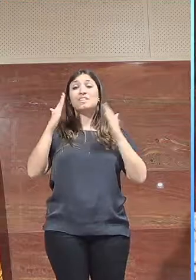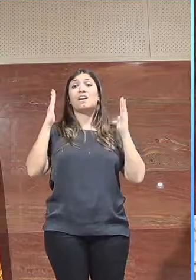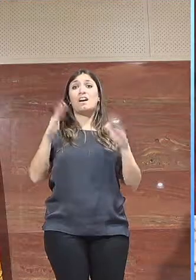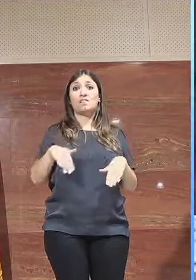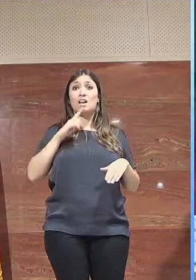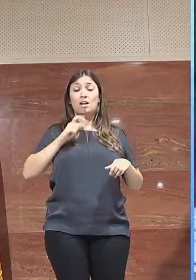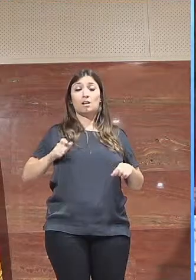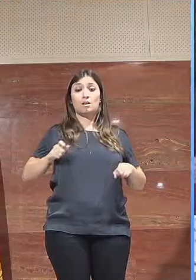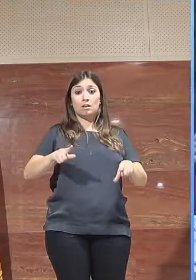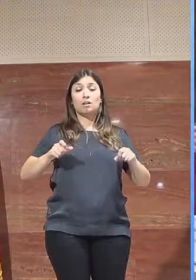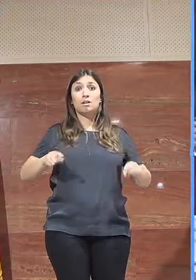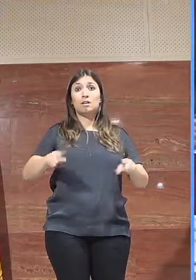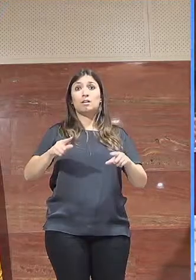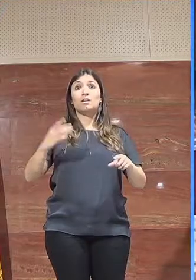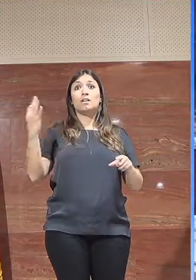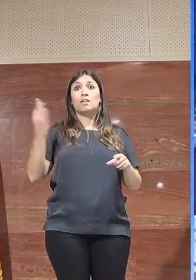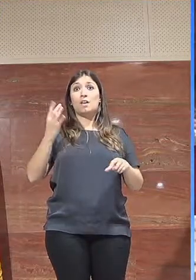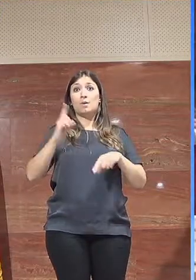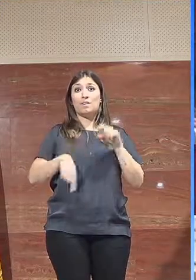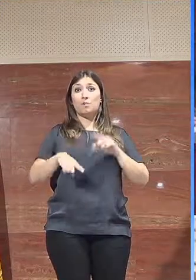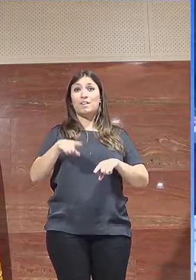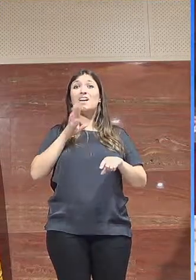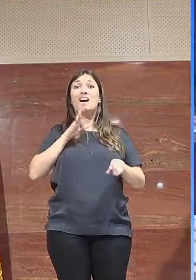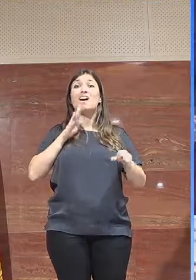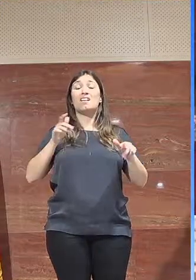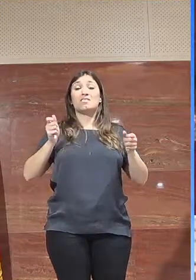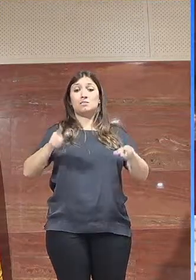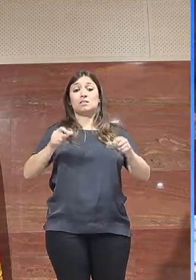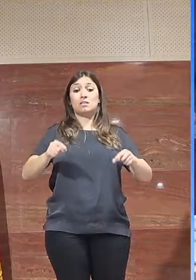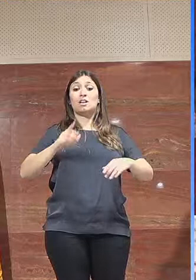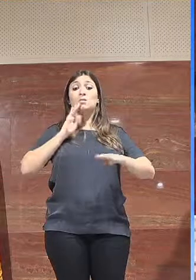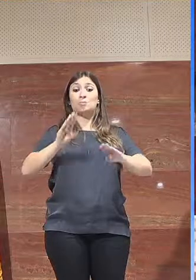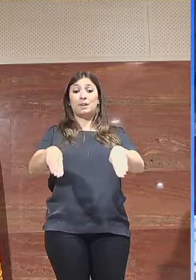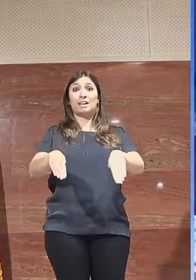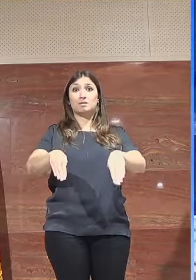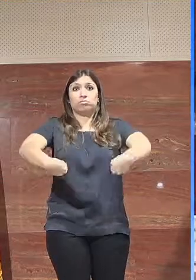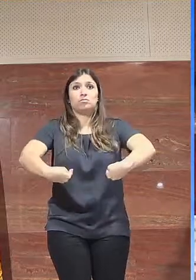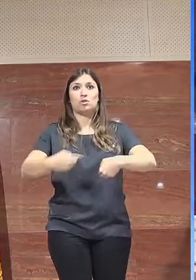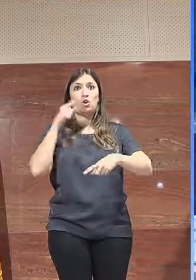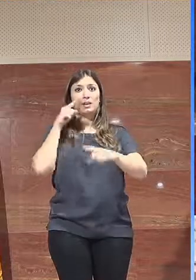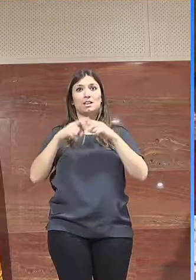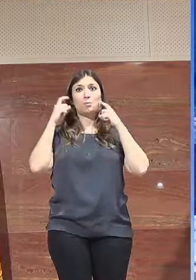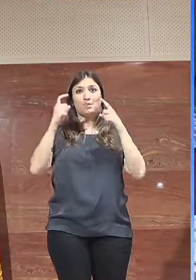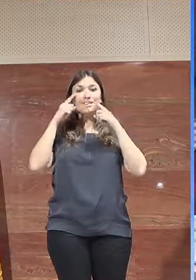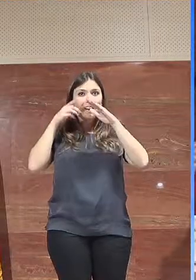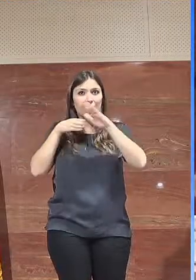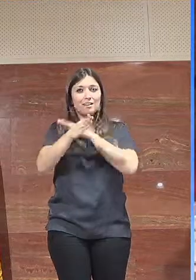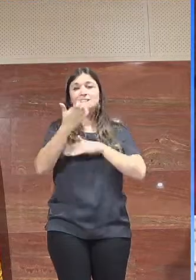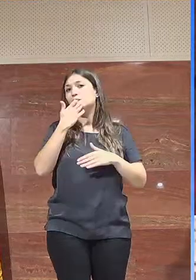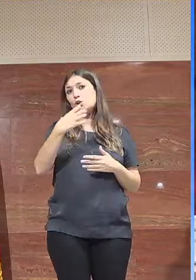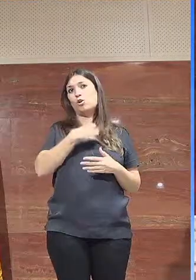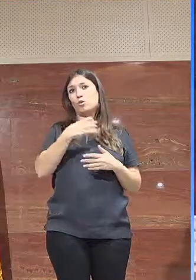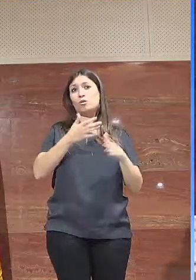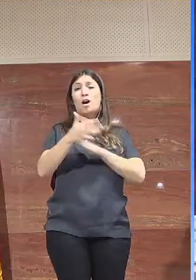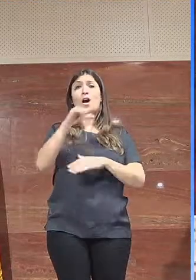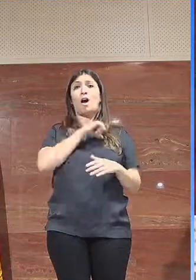en algunos casos a desmontar los reposapiés de la silla para poder acceder a la cabina del ascensor, lo que ello supone que en muchos casos no lo puedan hacer de forma